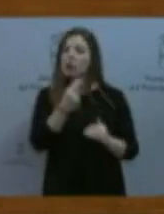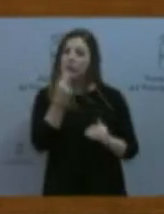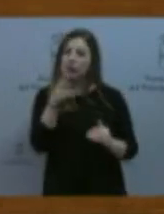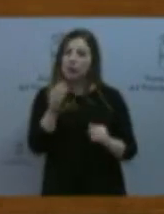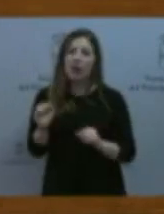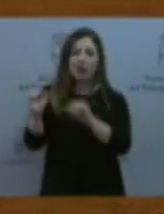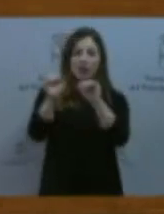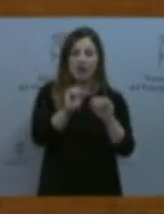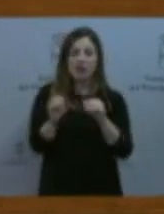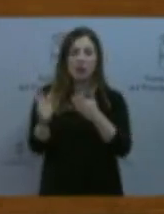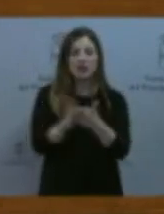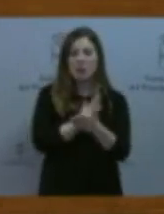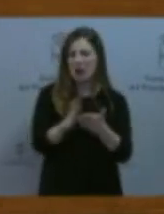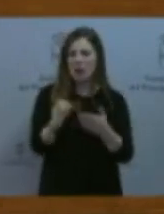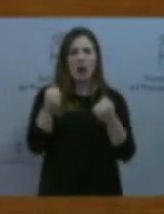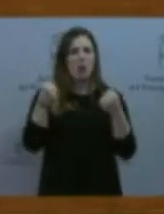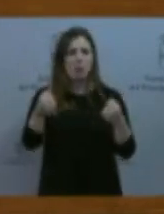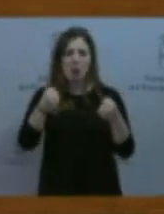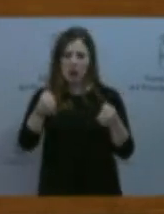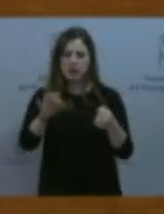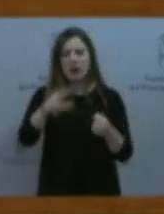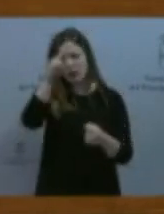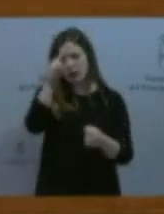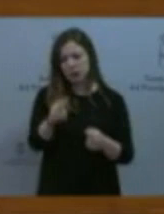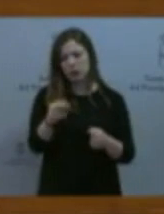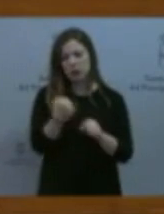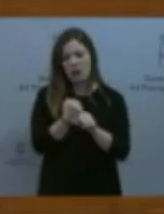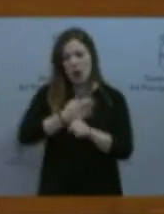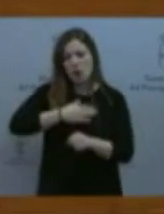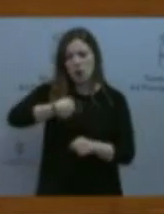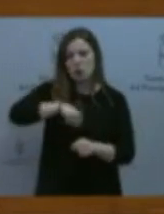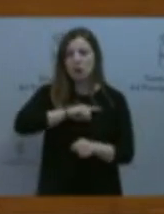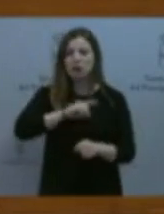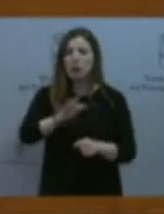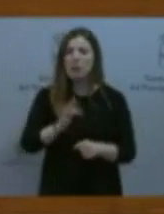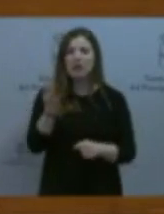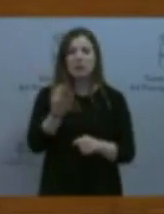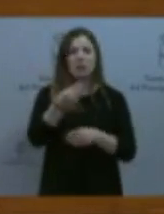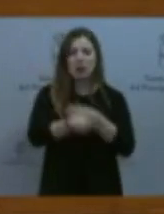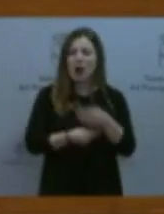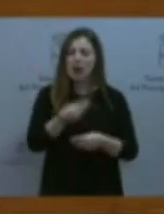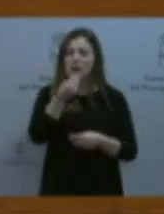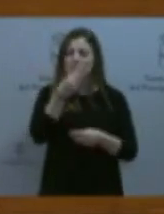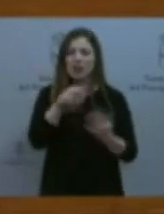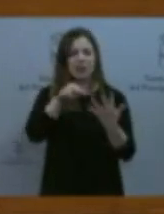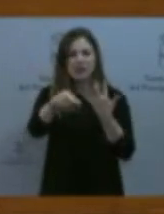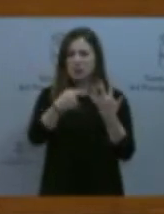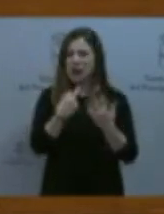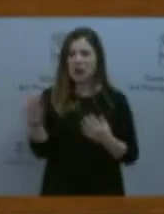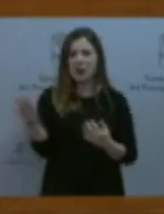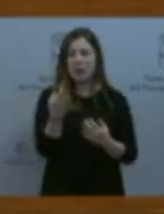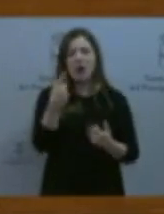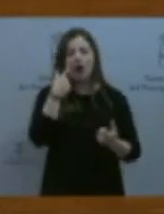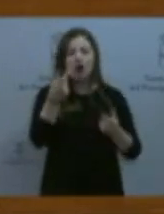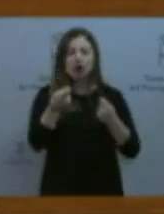respeto a nuestras funciones, que debemos ejercer con luz y taquígrafo, sometidos al control de la sociedad. Y por ello